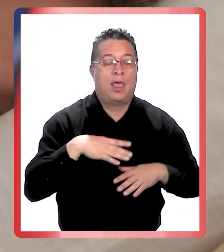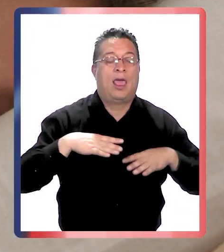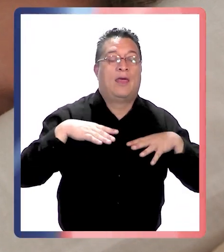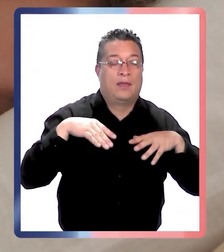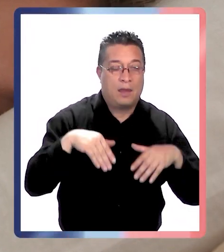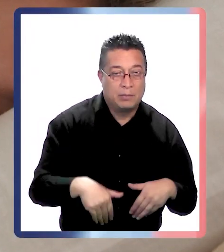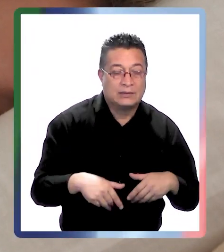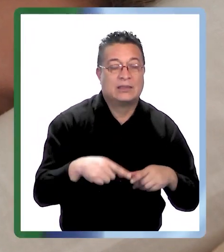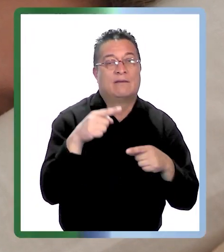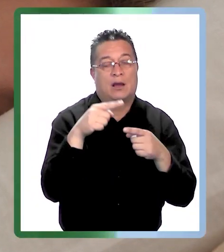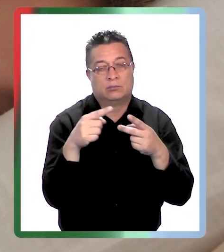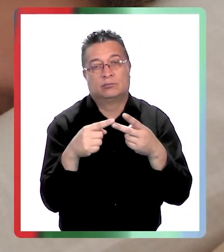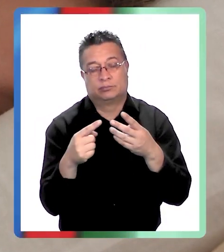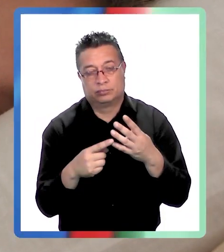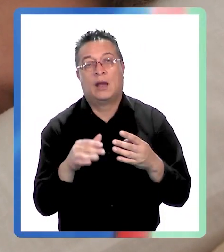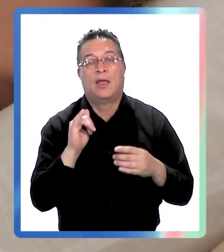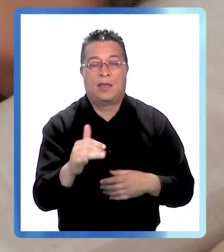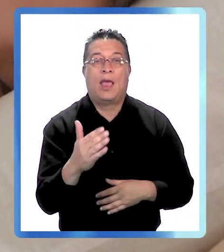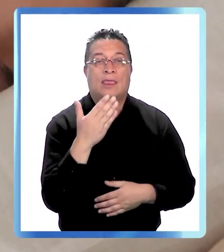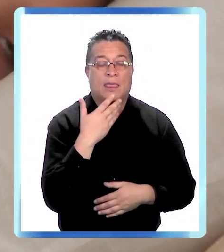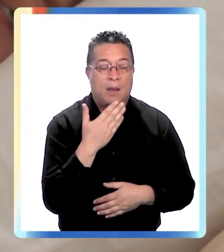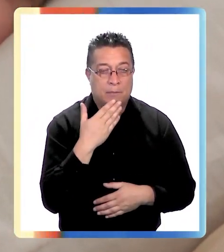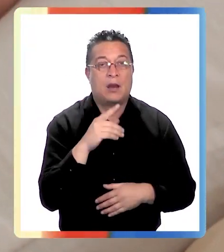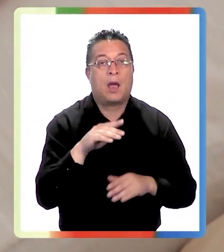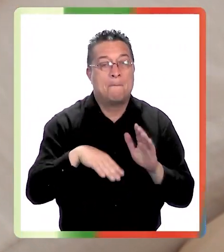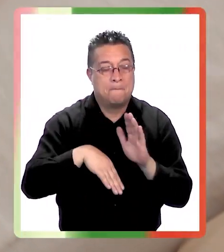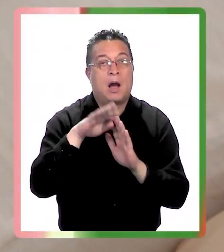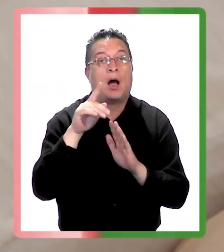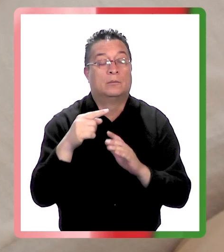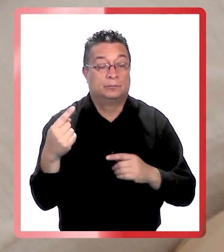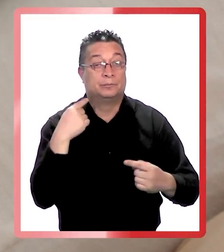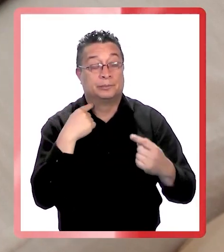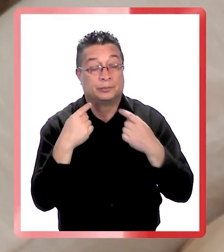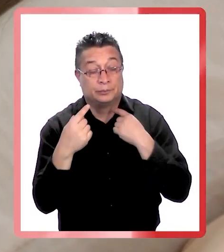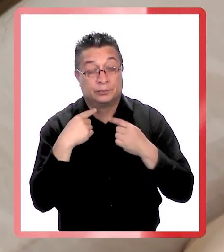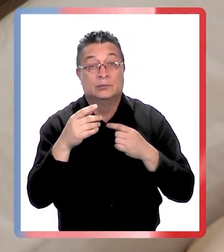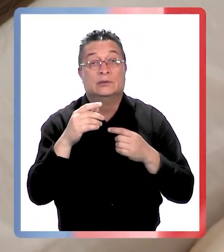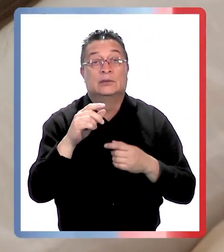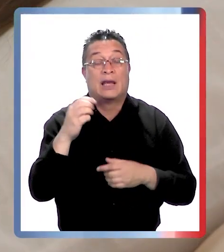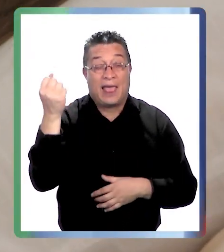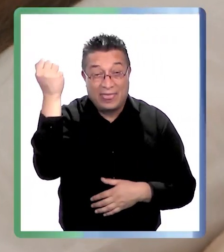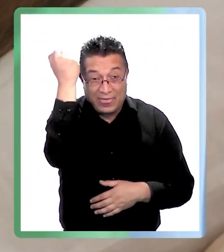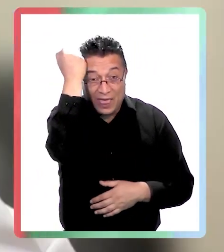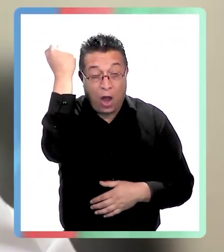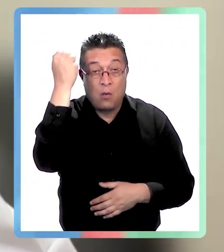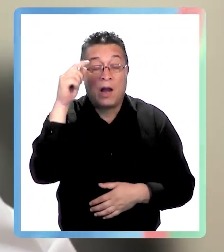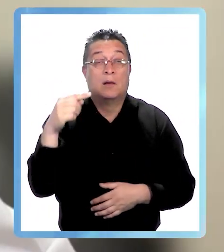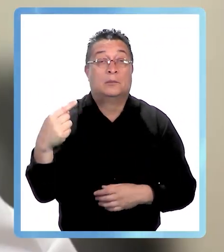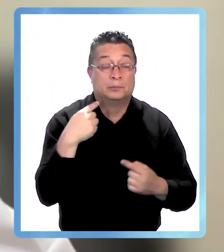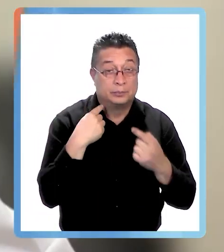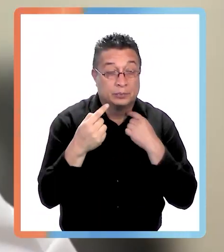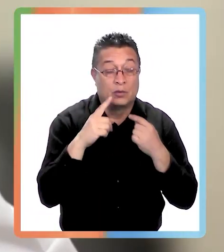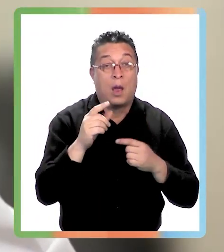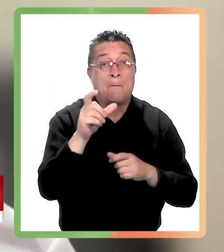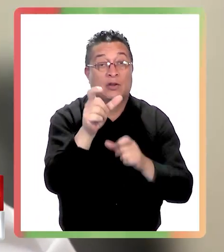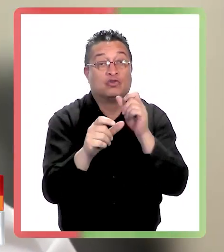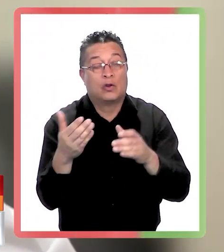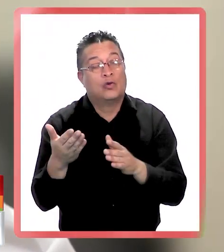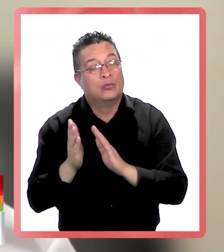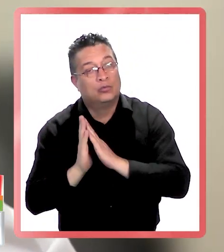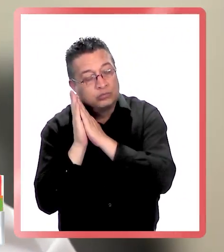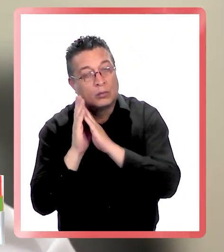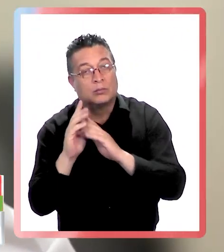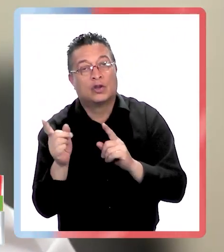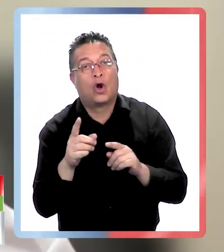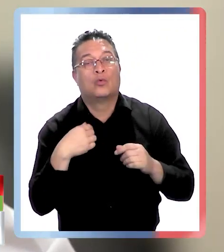depresiva, ¿cierto? También hay mayor riesgo de accidentes o de trauma en una persona que no tiene un sueño reparador y que no duerme bien. Hay mayor riesgo